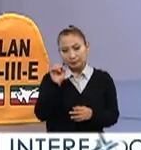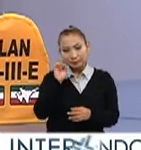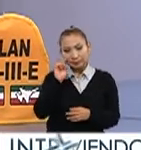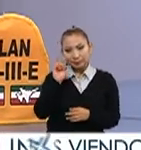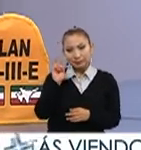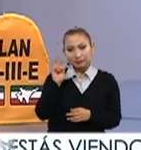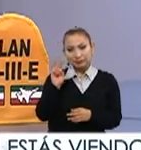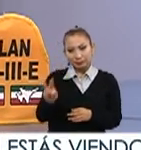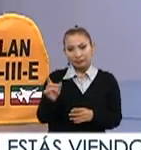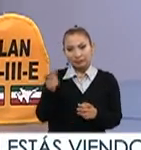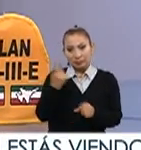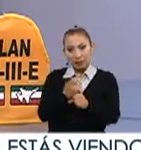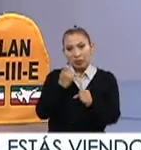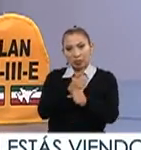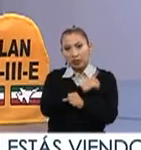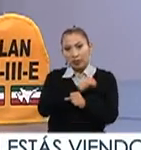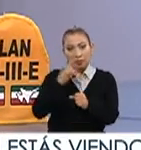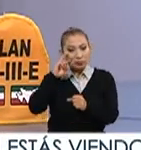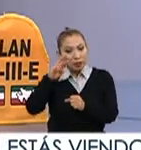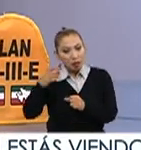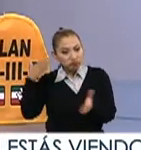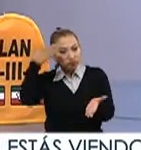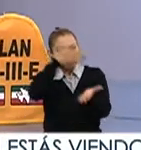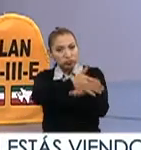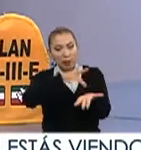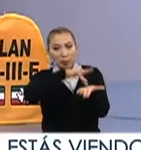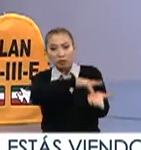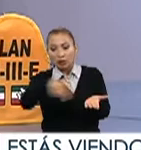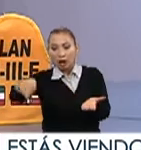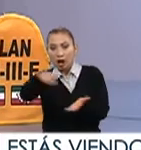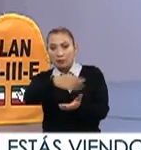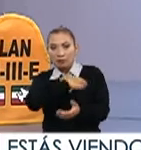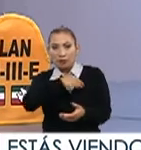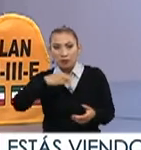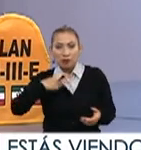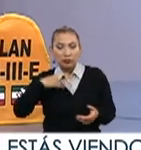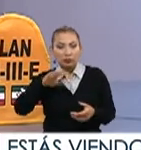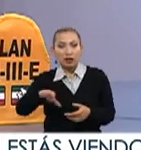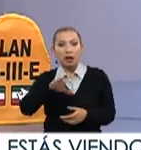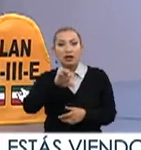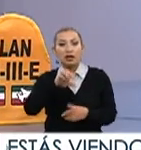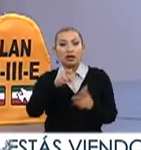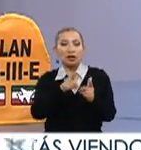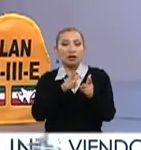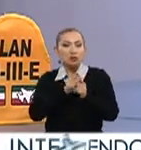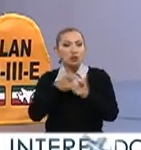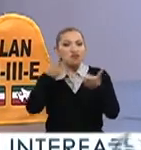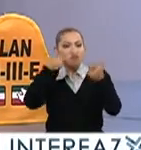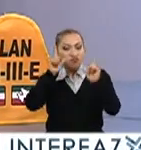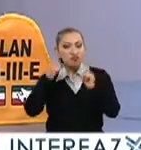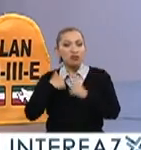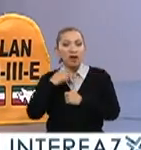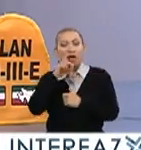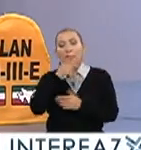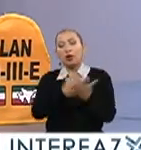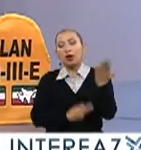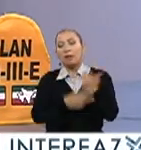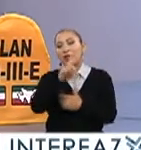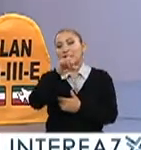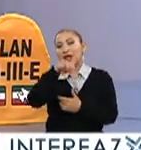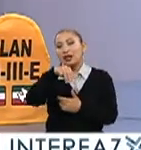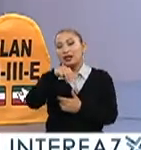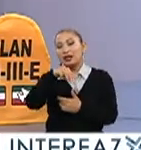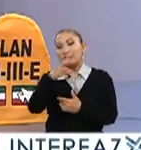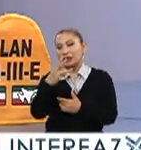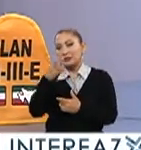los primeros que vemos apoyando a la población es a los integrantes precisamente de las Fuerzas Armadas a través del plan DN3E